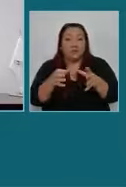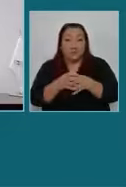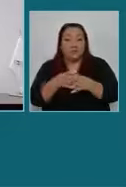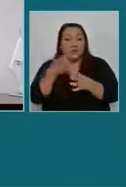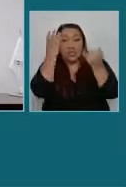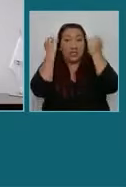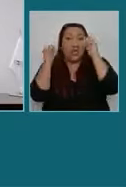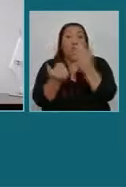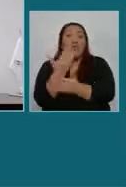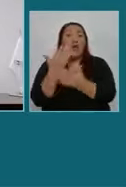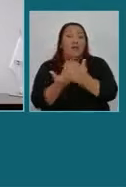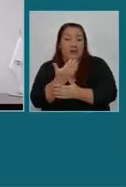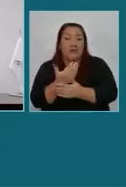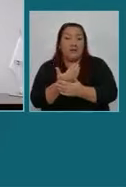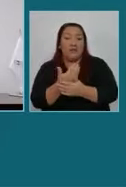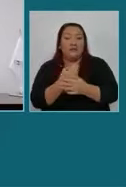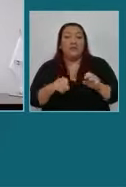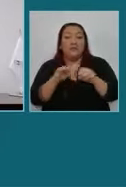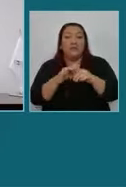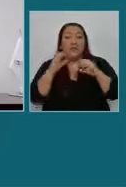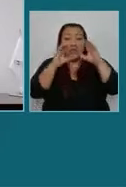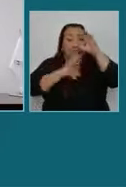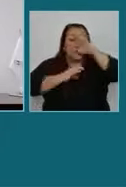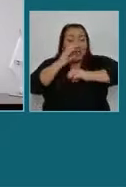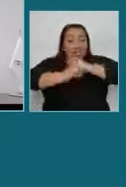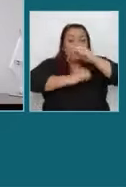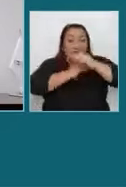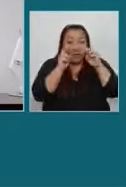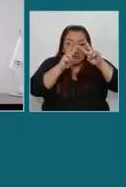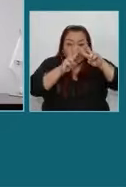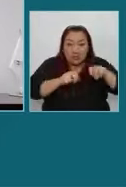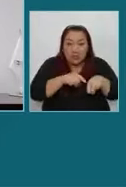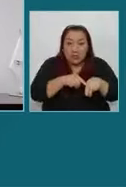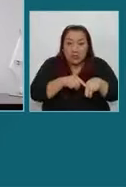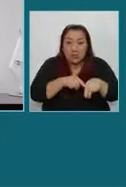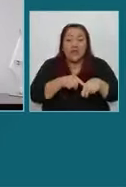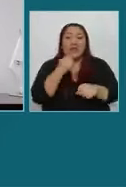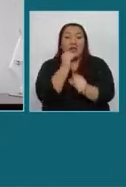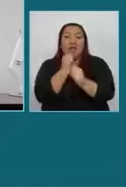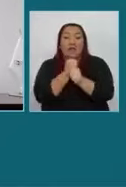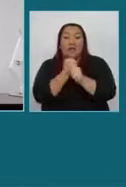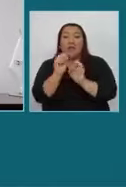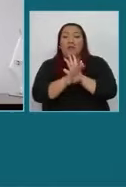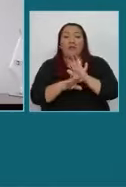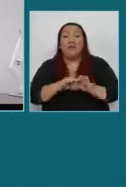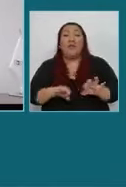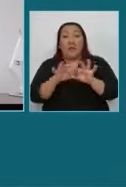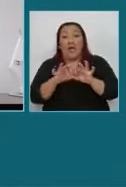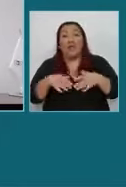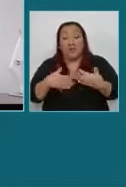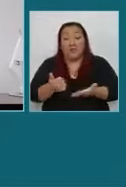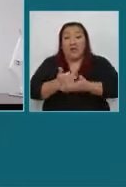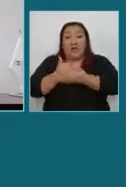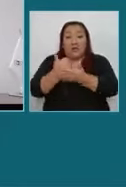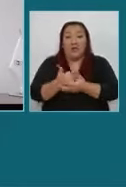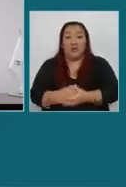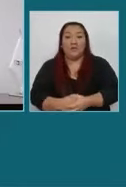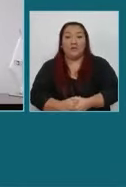ideas innovadoras con corte científico para el desarrollo de productos mínimos viables. Luego